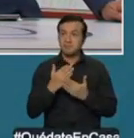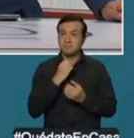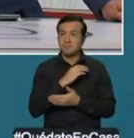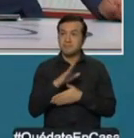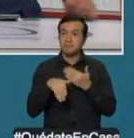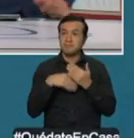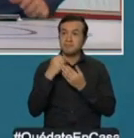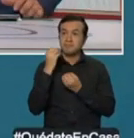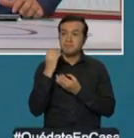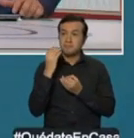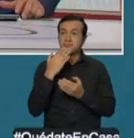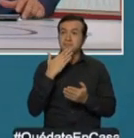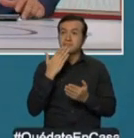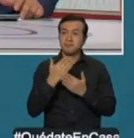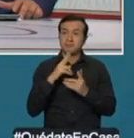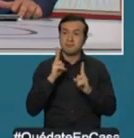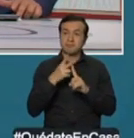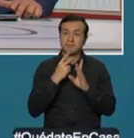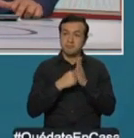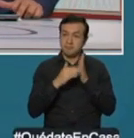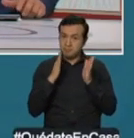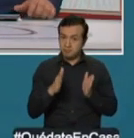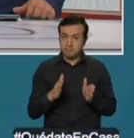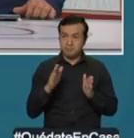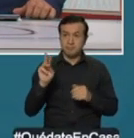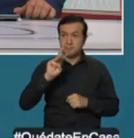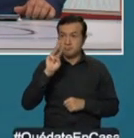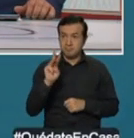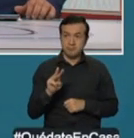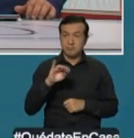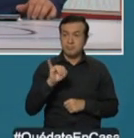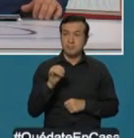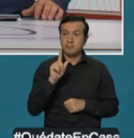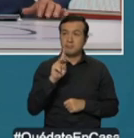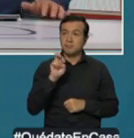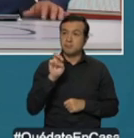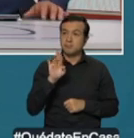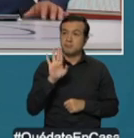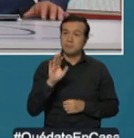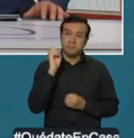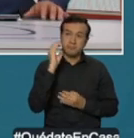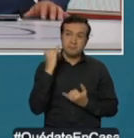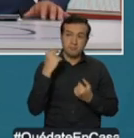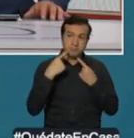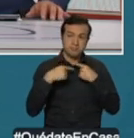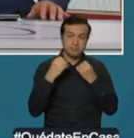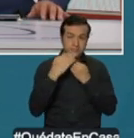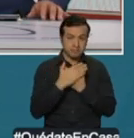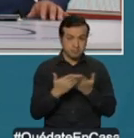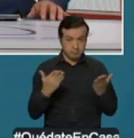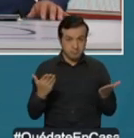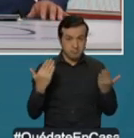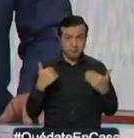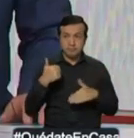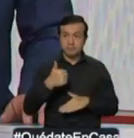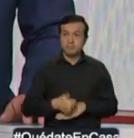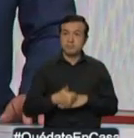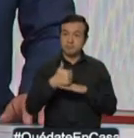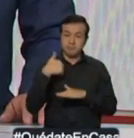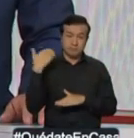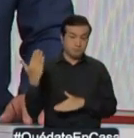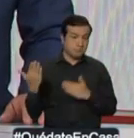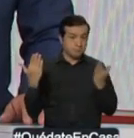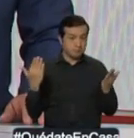compartida y también al viceministro de salud javier solórzano por acompañarnos en esta cadena nacional en donde las autoridades